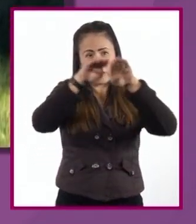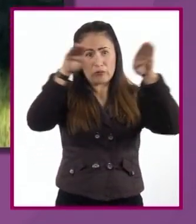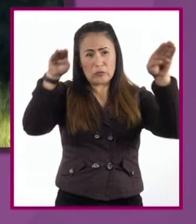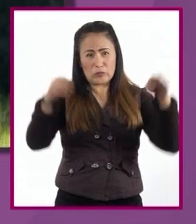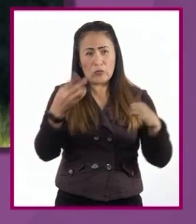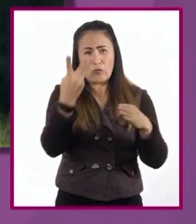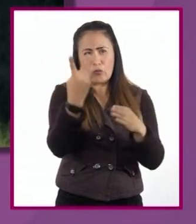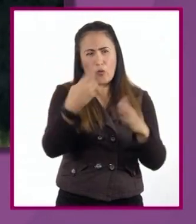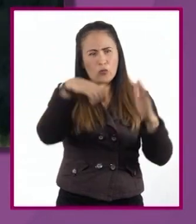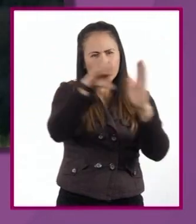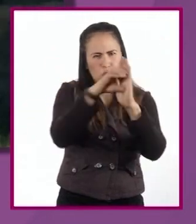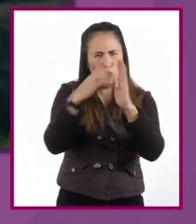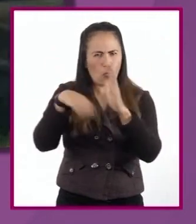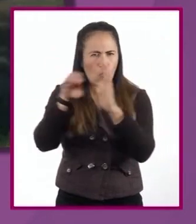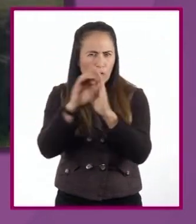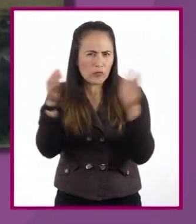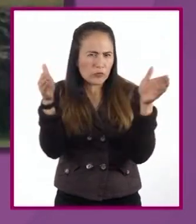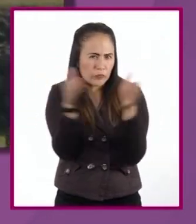cámaras pequeñas.